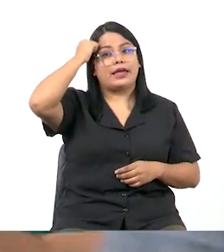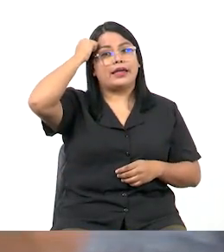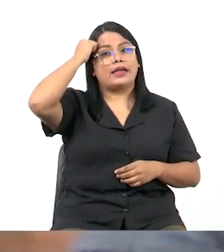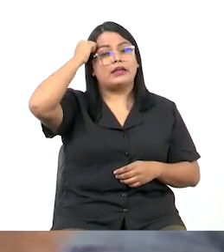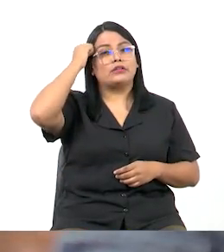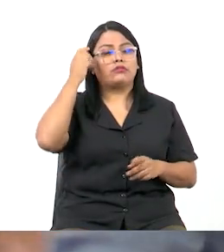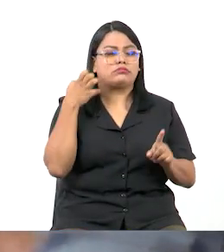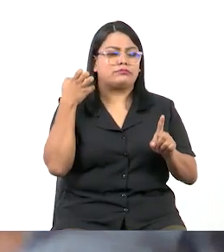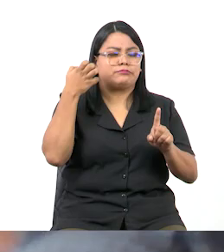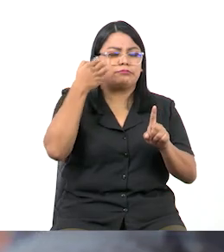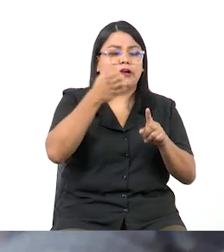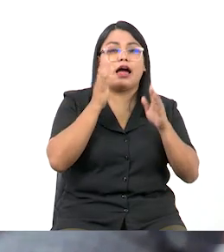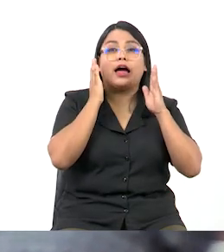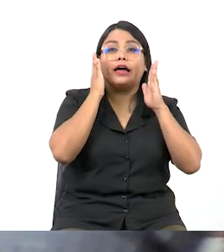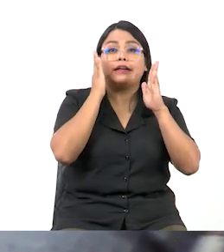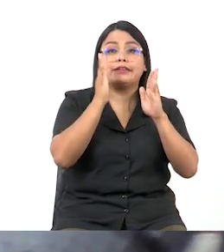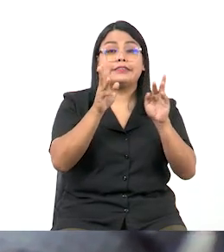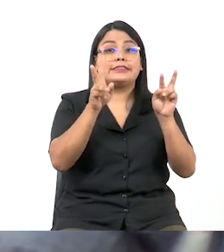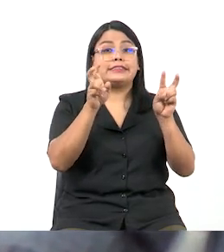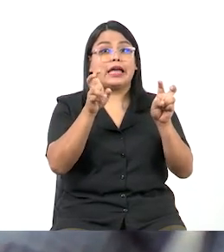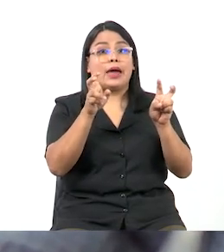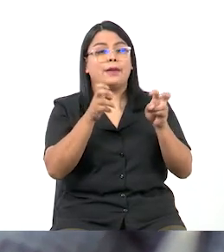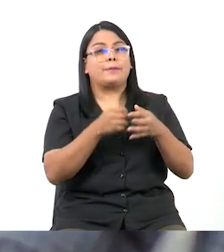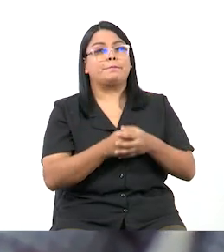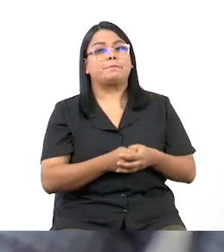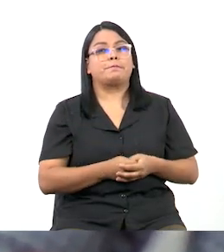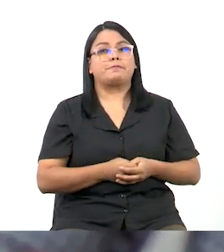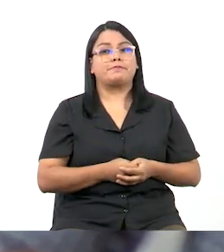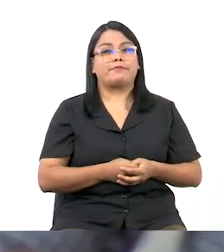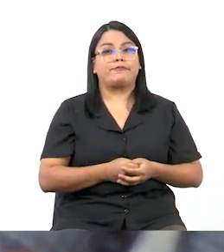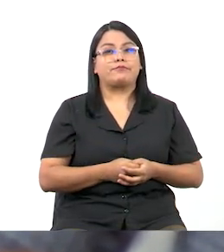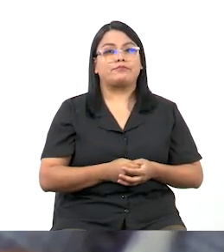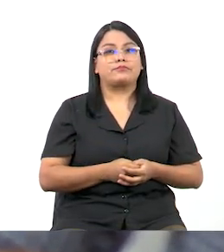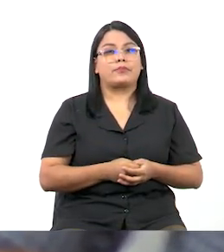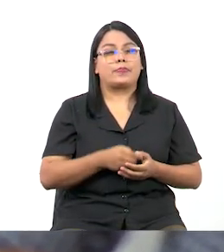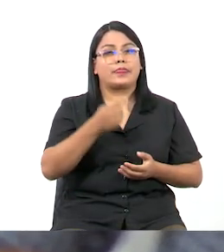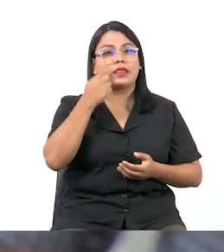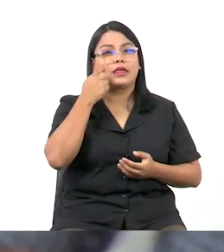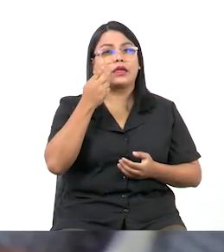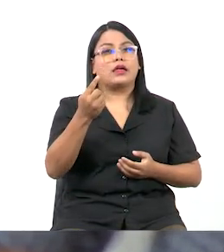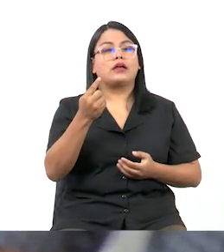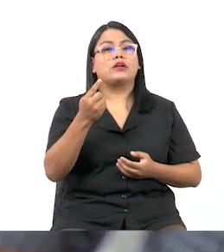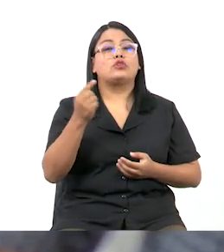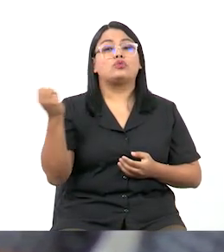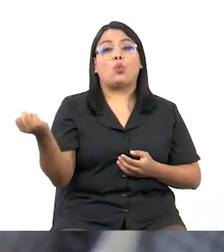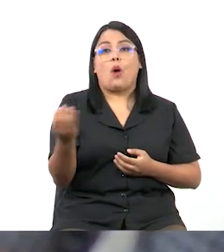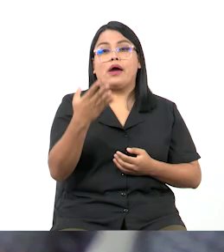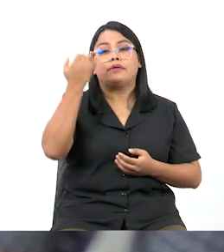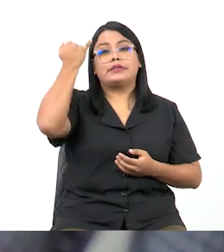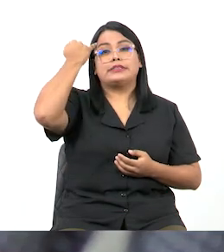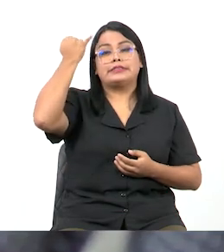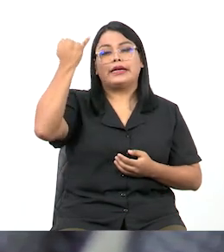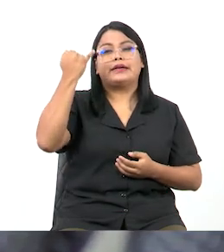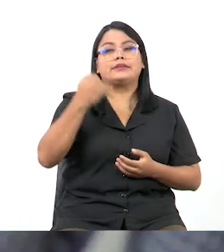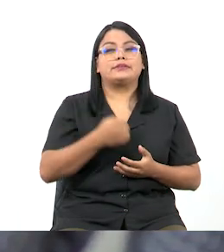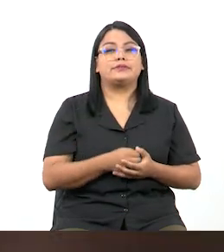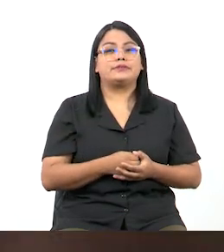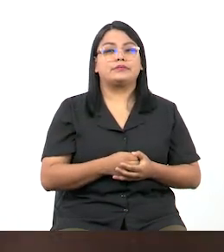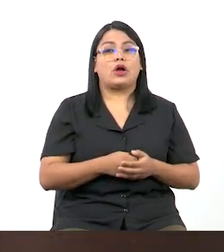aprendizaje. Focalizar la atención en el tema a abordar. Proveer un marco para las nuevas